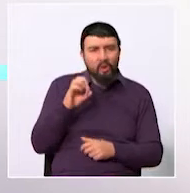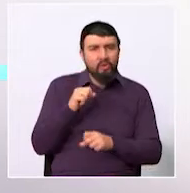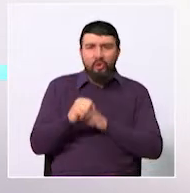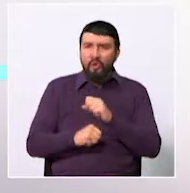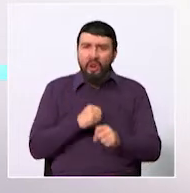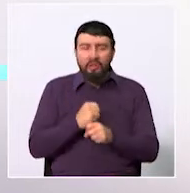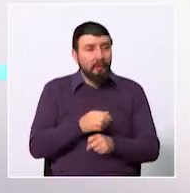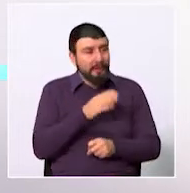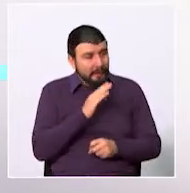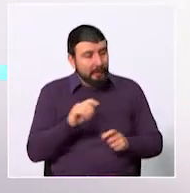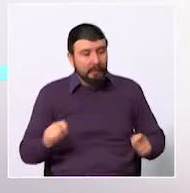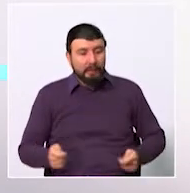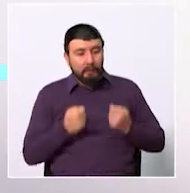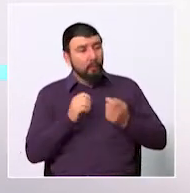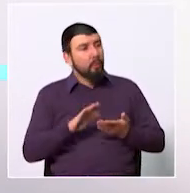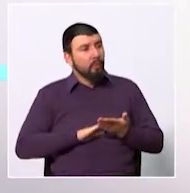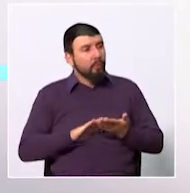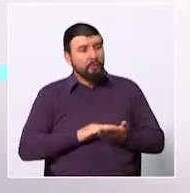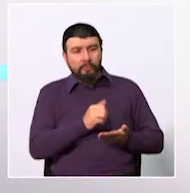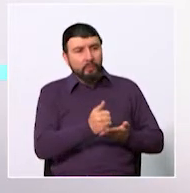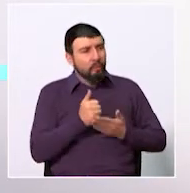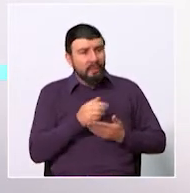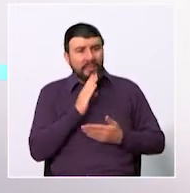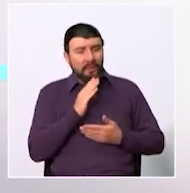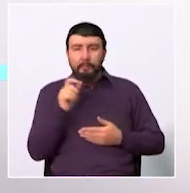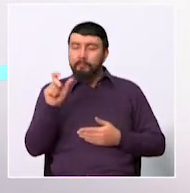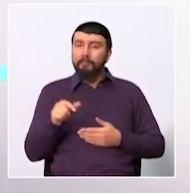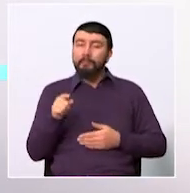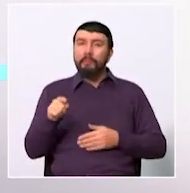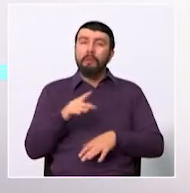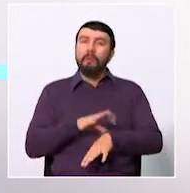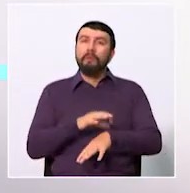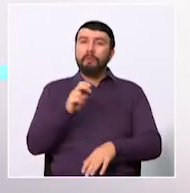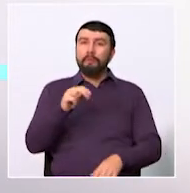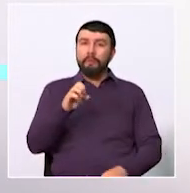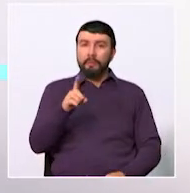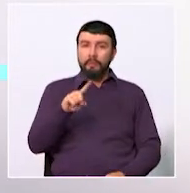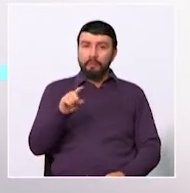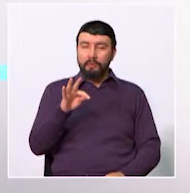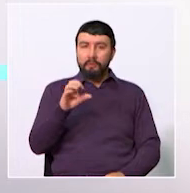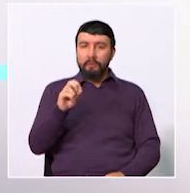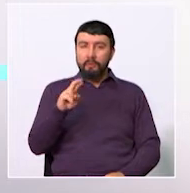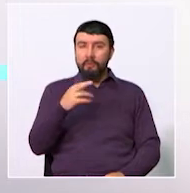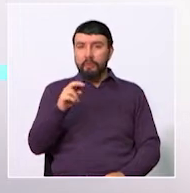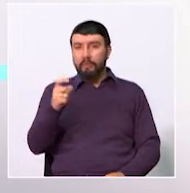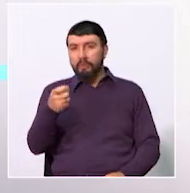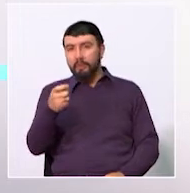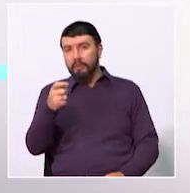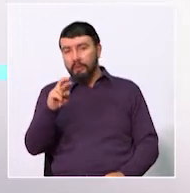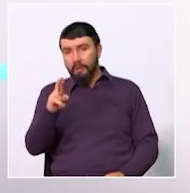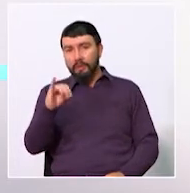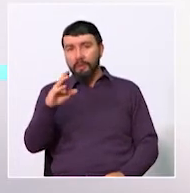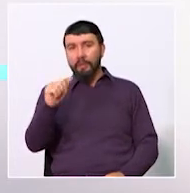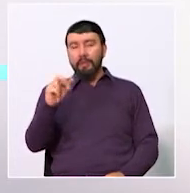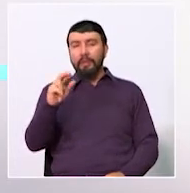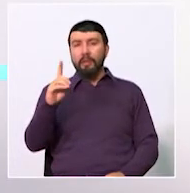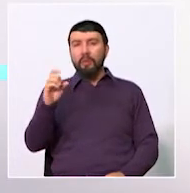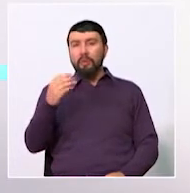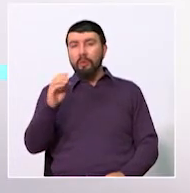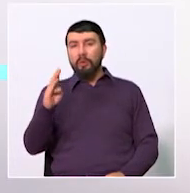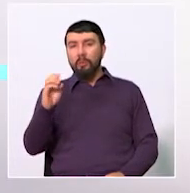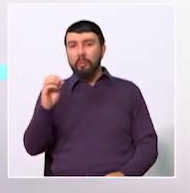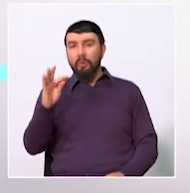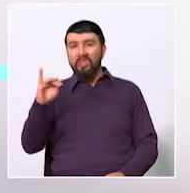quién me salvó por el doctor ricardo néstor ricardo wood y me hizo la medición